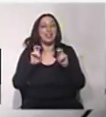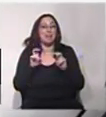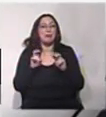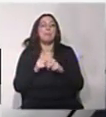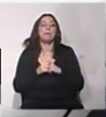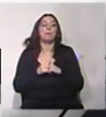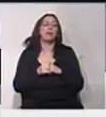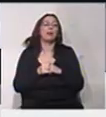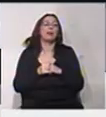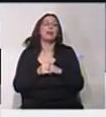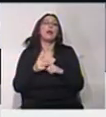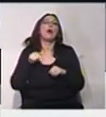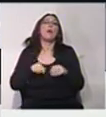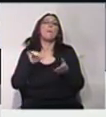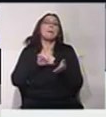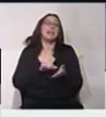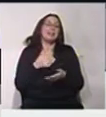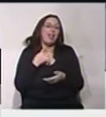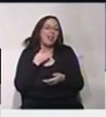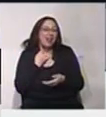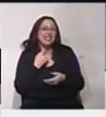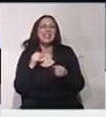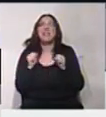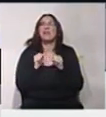que es un país gris y que tenemos el invierno es muy